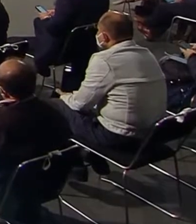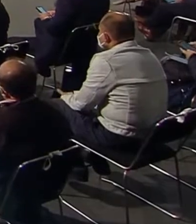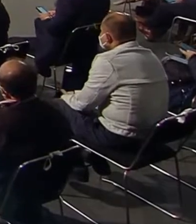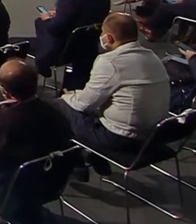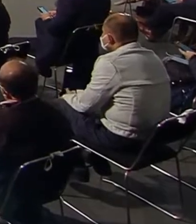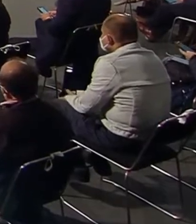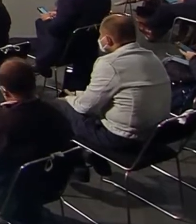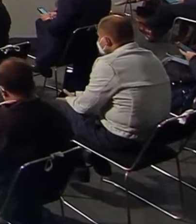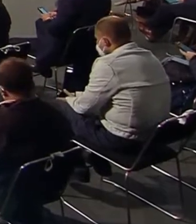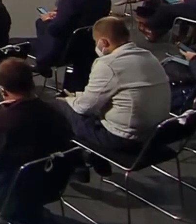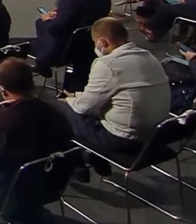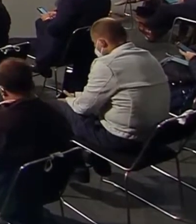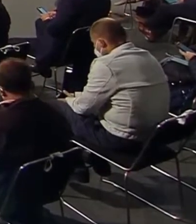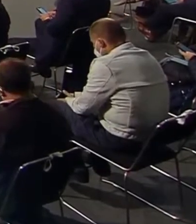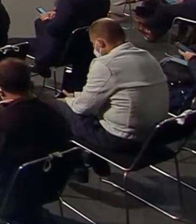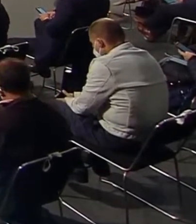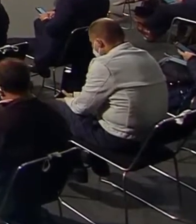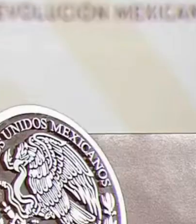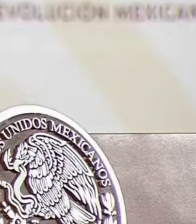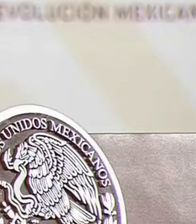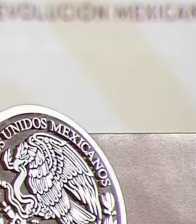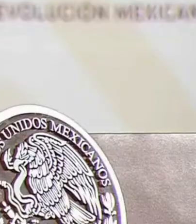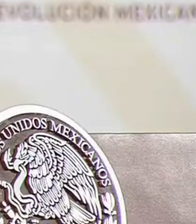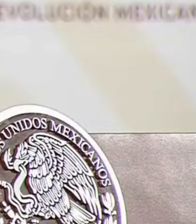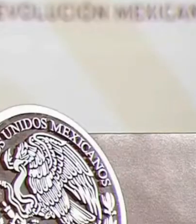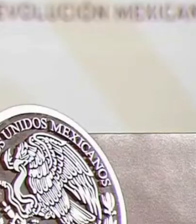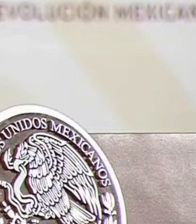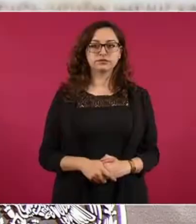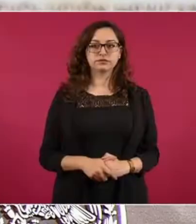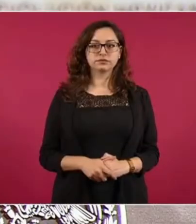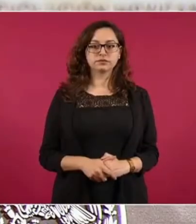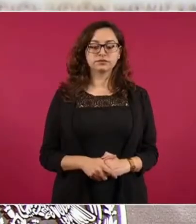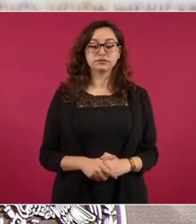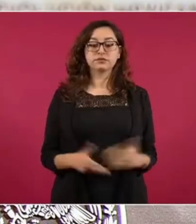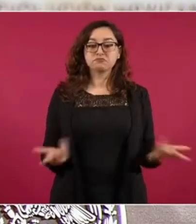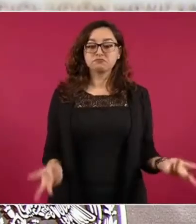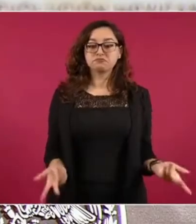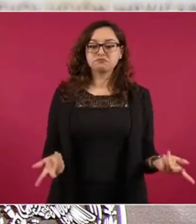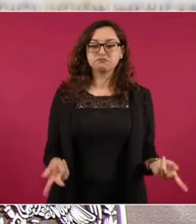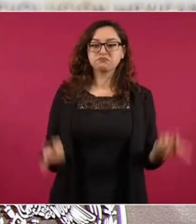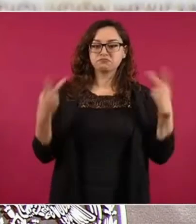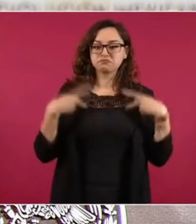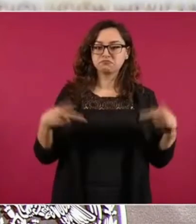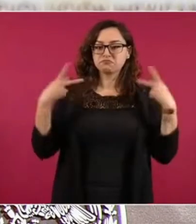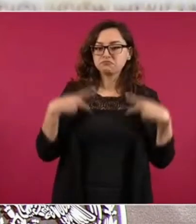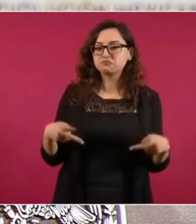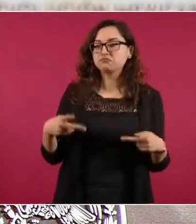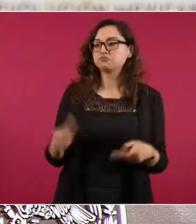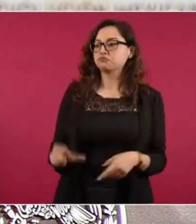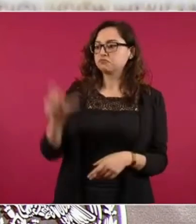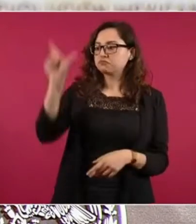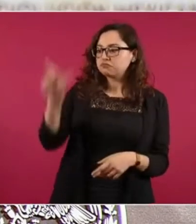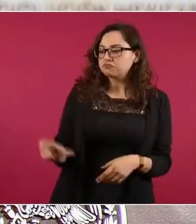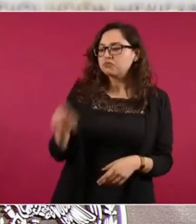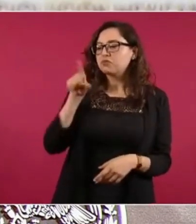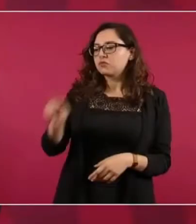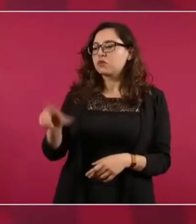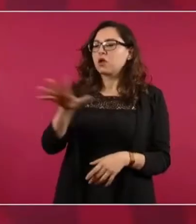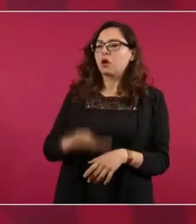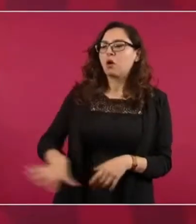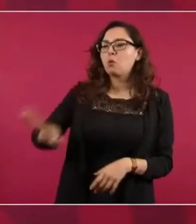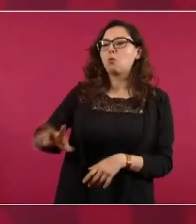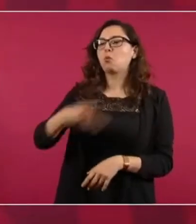y está en contra de injusticias, está echado de comunista y